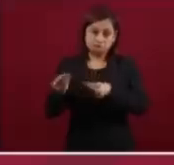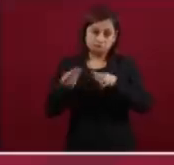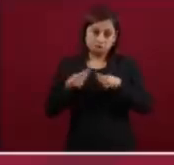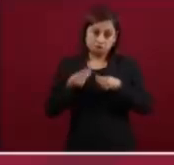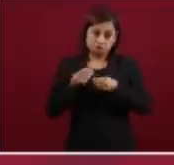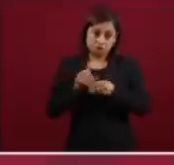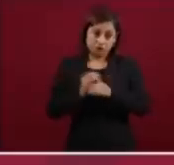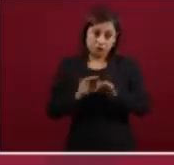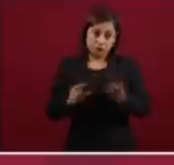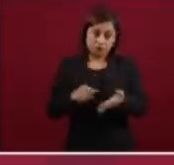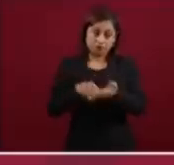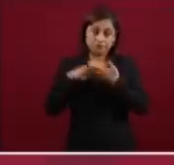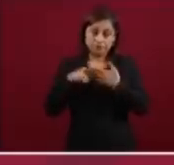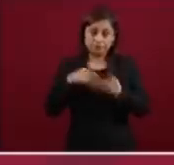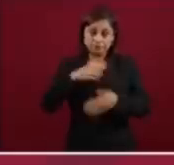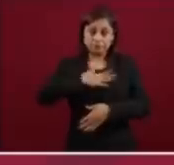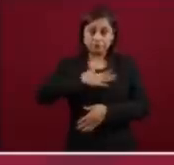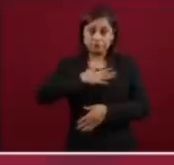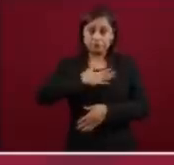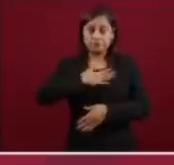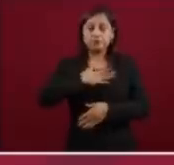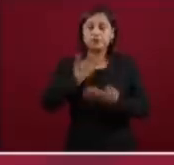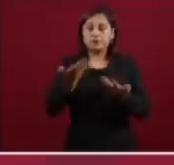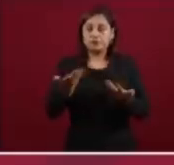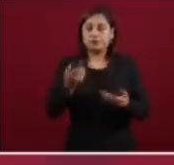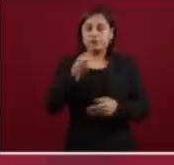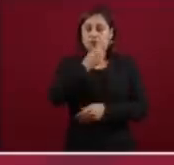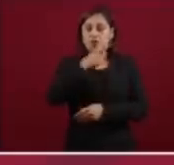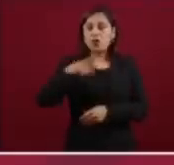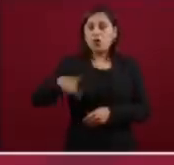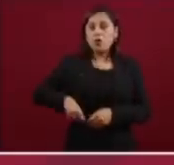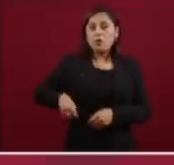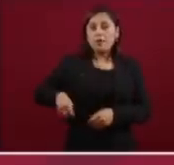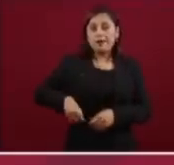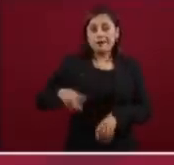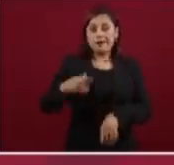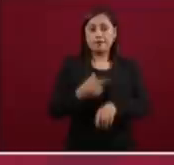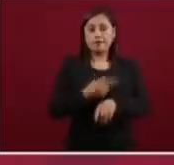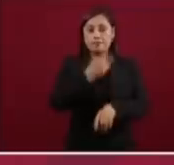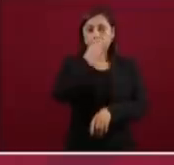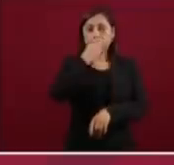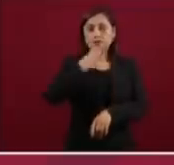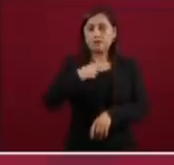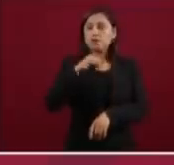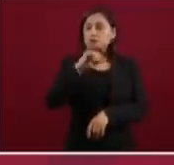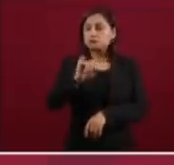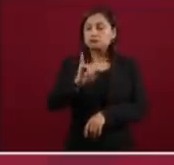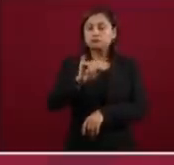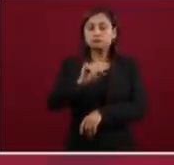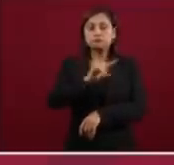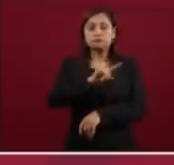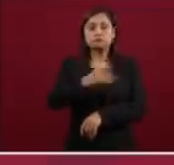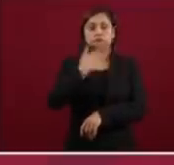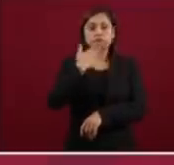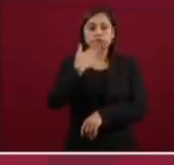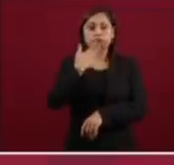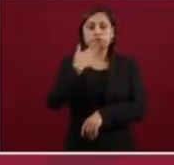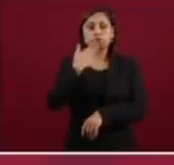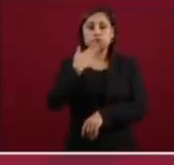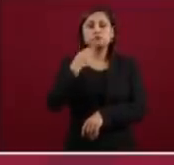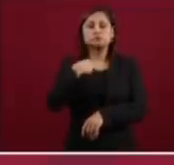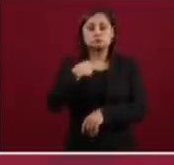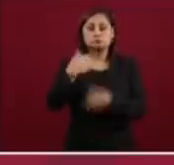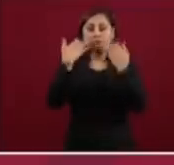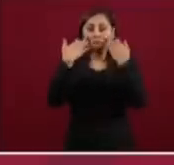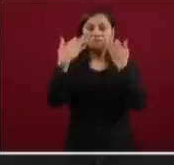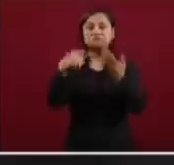bueno hasta el gobernador lo reconoció y tengo también este manera de